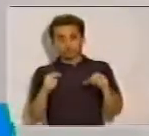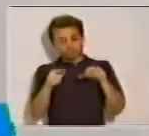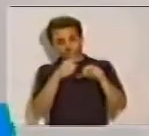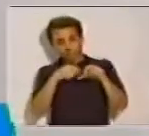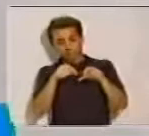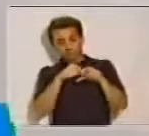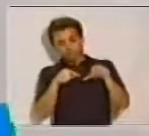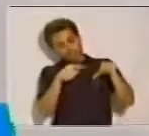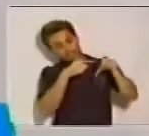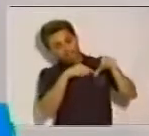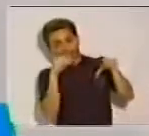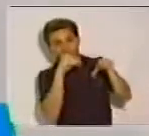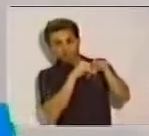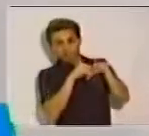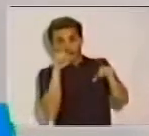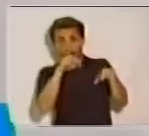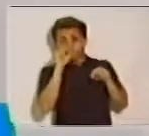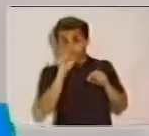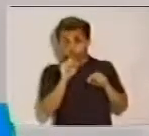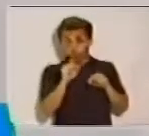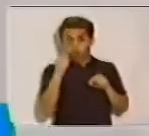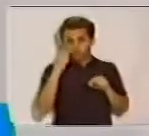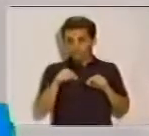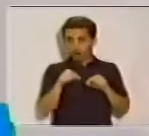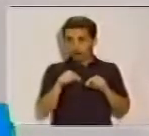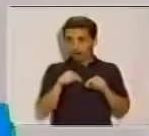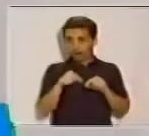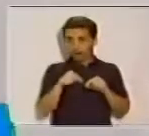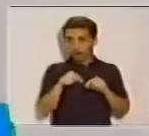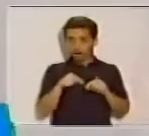Sigan el lápiz. El centro.